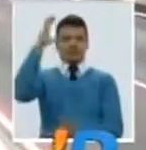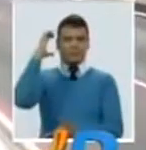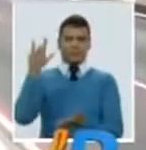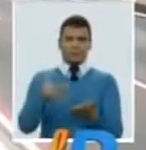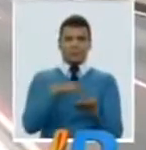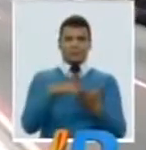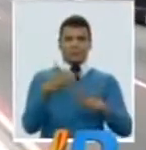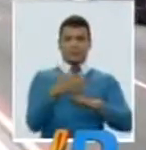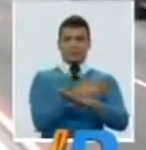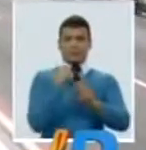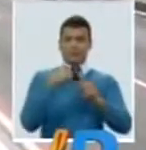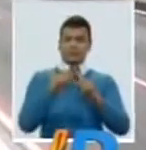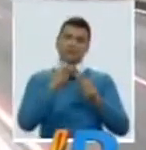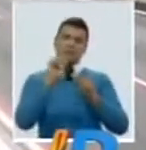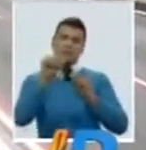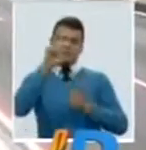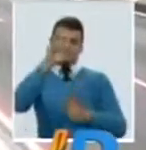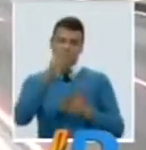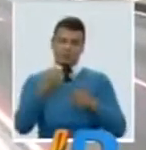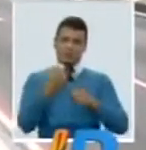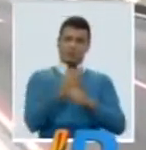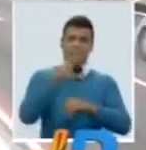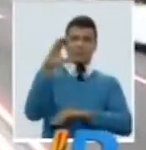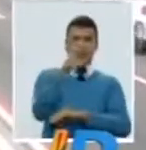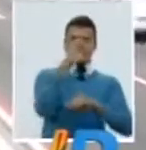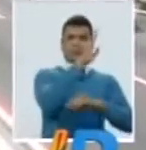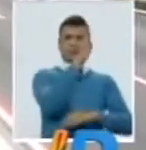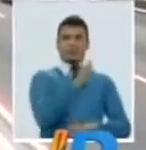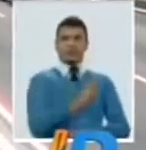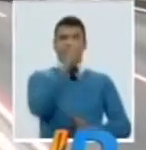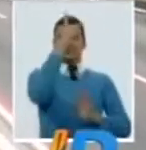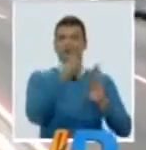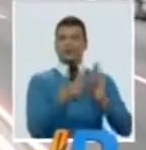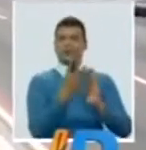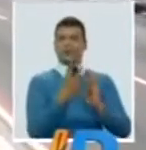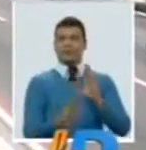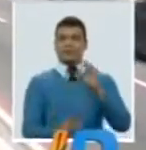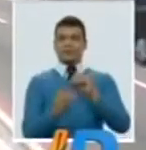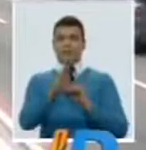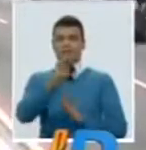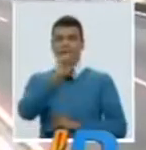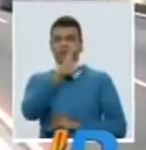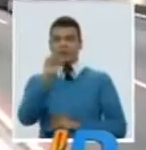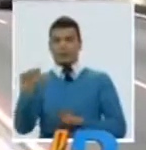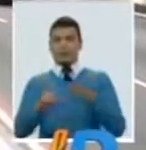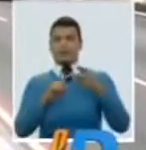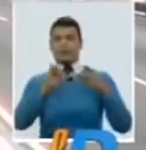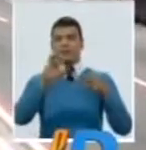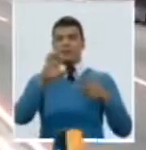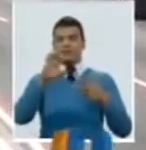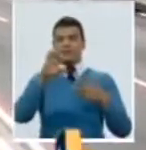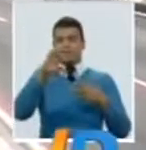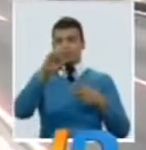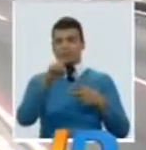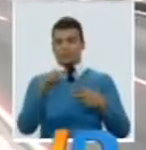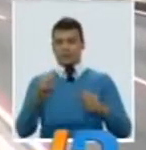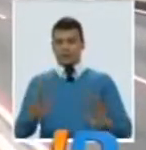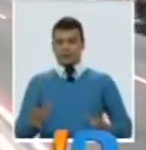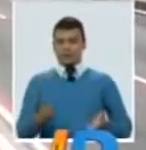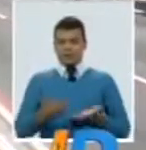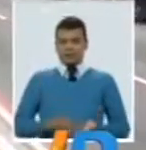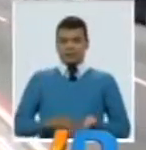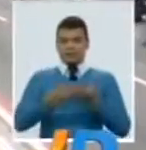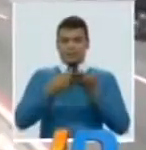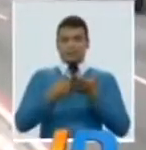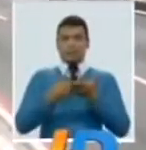él estaremos y su opinión del trabajo de Colombia y de Brasil 2014. Vaca y Yepes en algodones, en recuperación, con